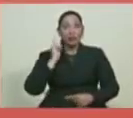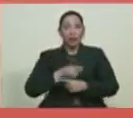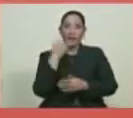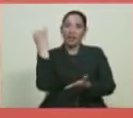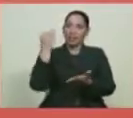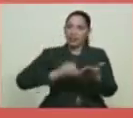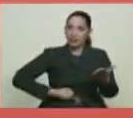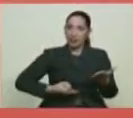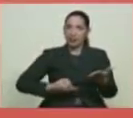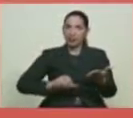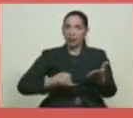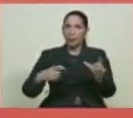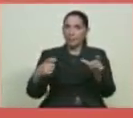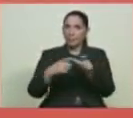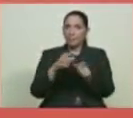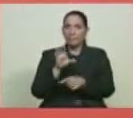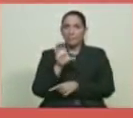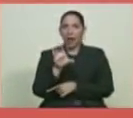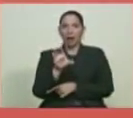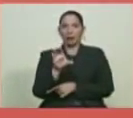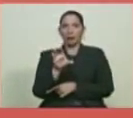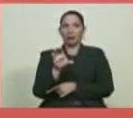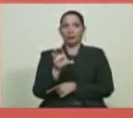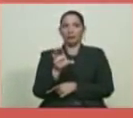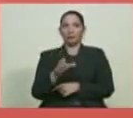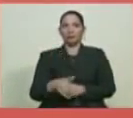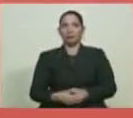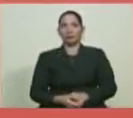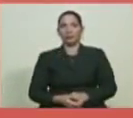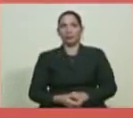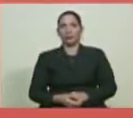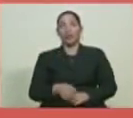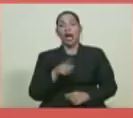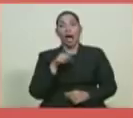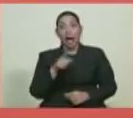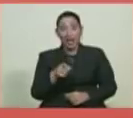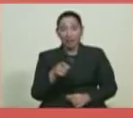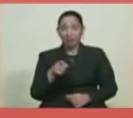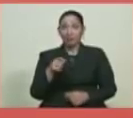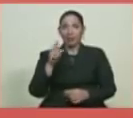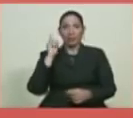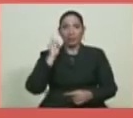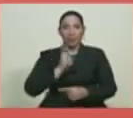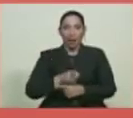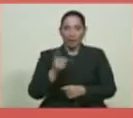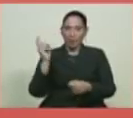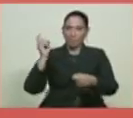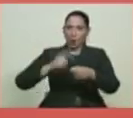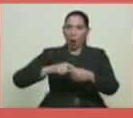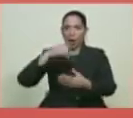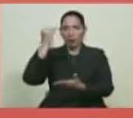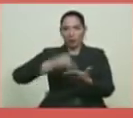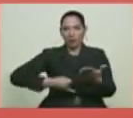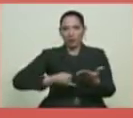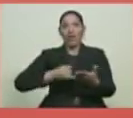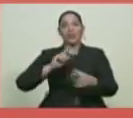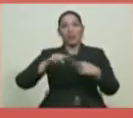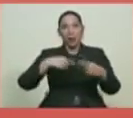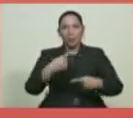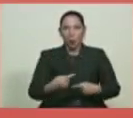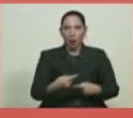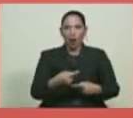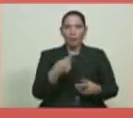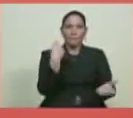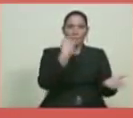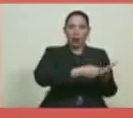plataforma Patria, de la página Patria, y recibirán a través de su billetera de Patria, van a recibir lo